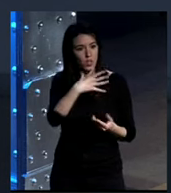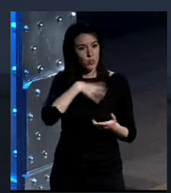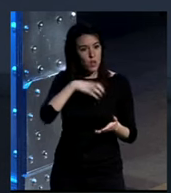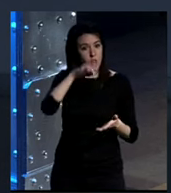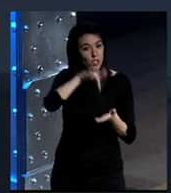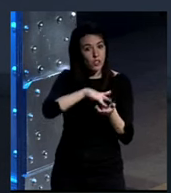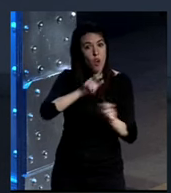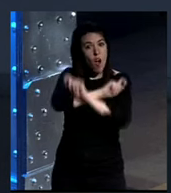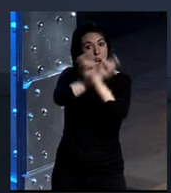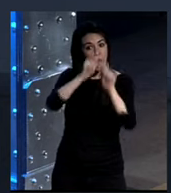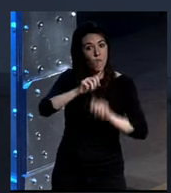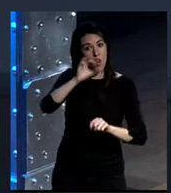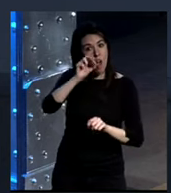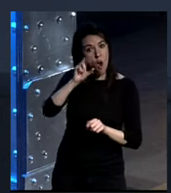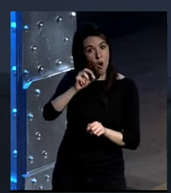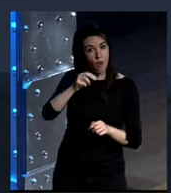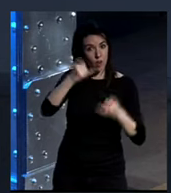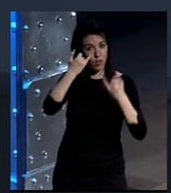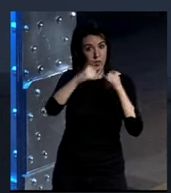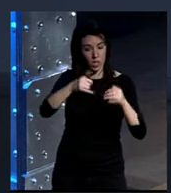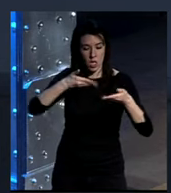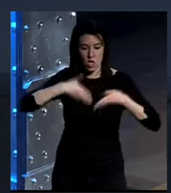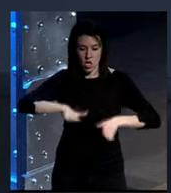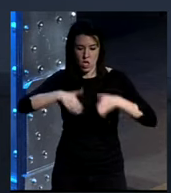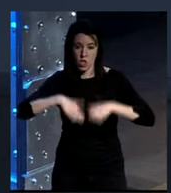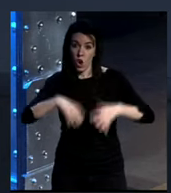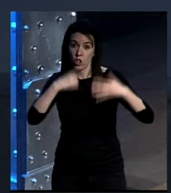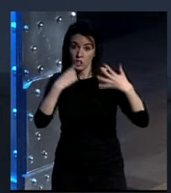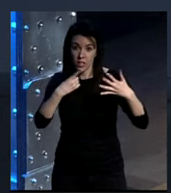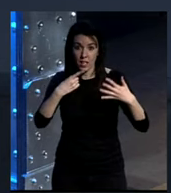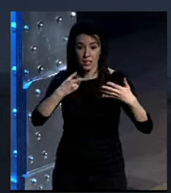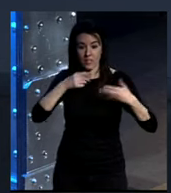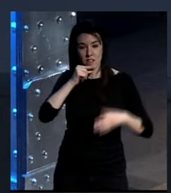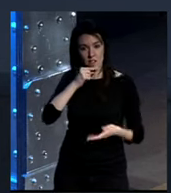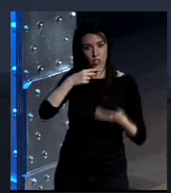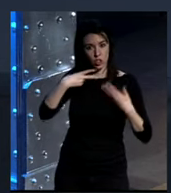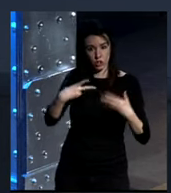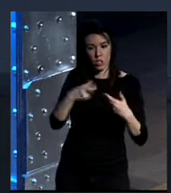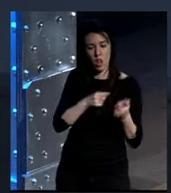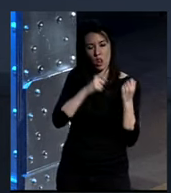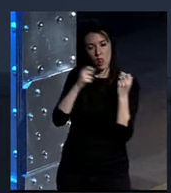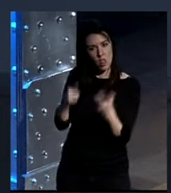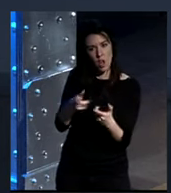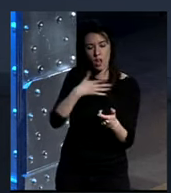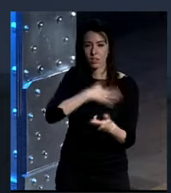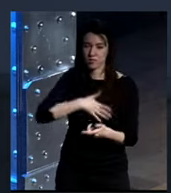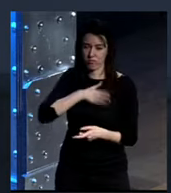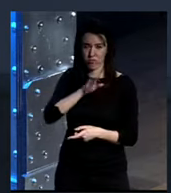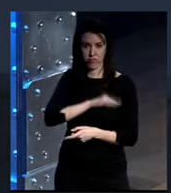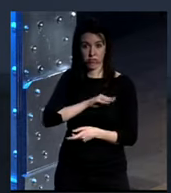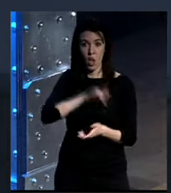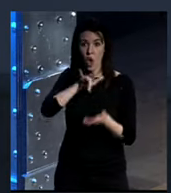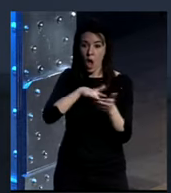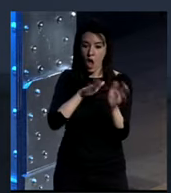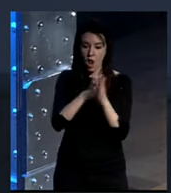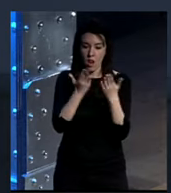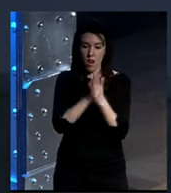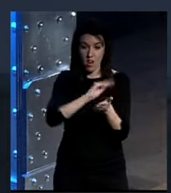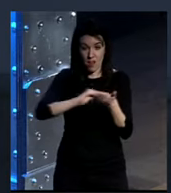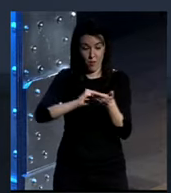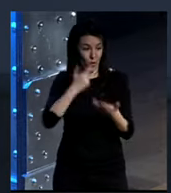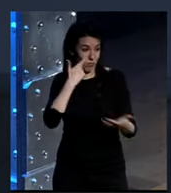celebrar sus bodas de oro. Tuvo 6 hijos y 7 nietos que le han dado muchas satisfacciones. Escribió libros, como A la